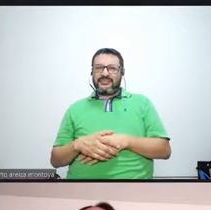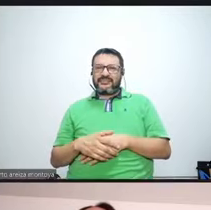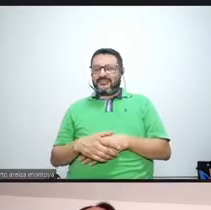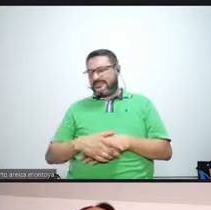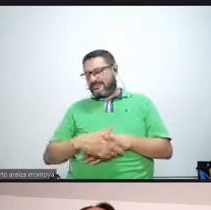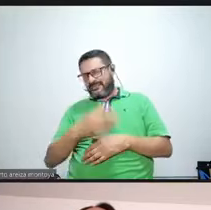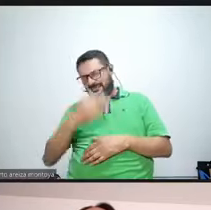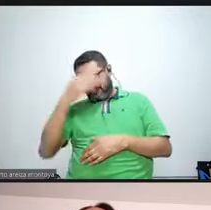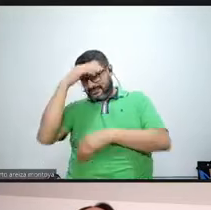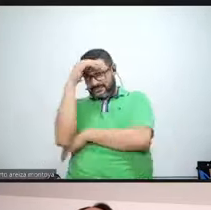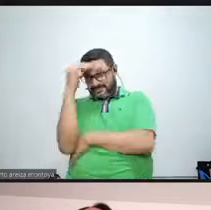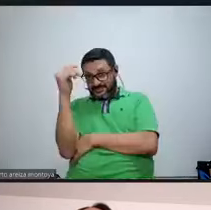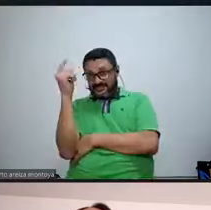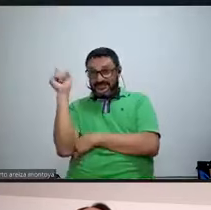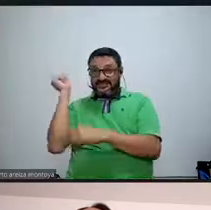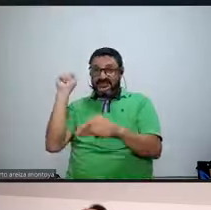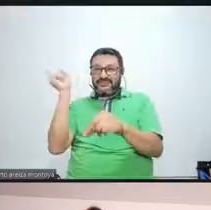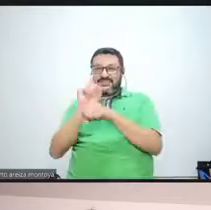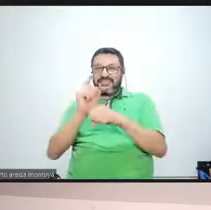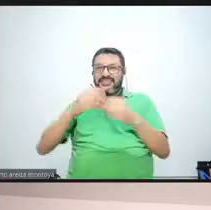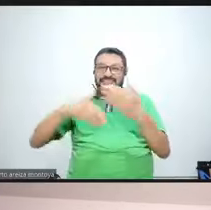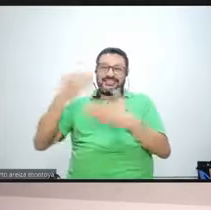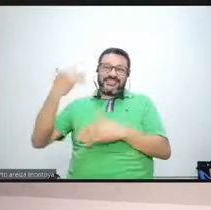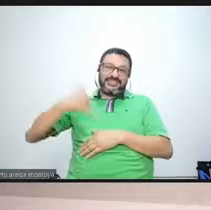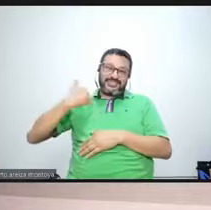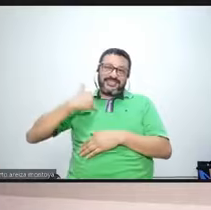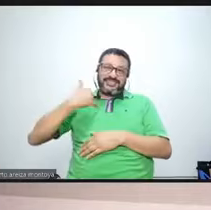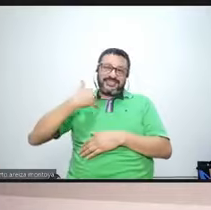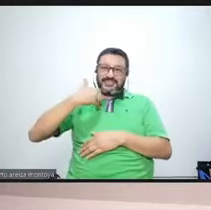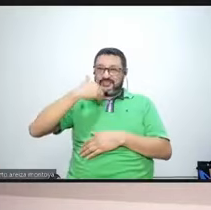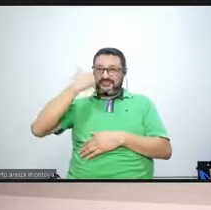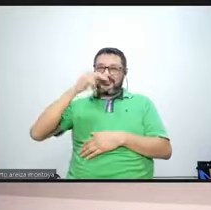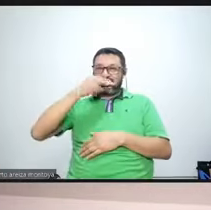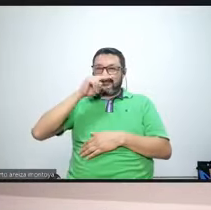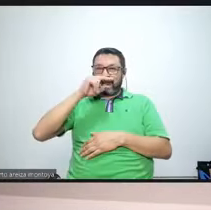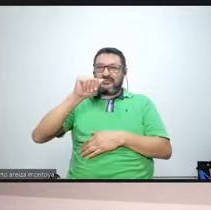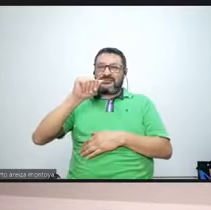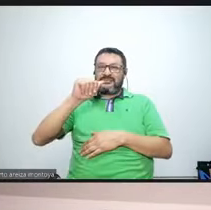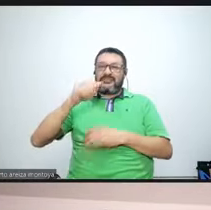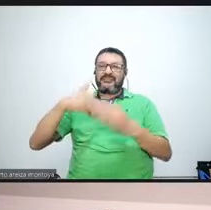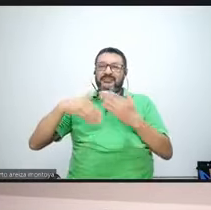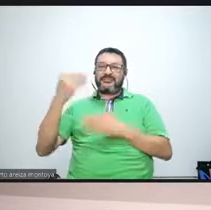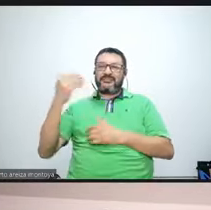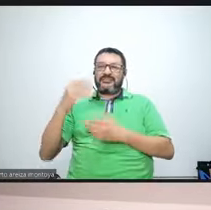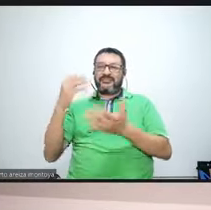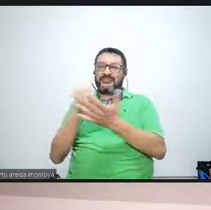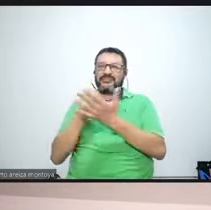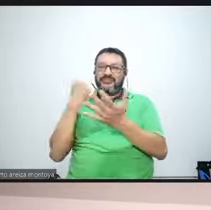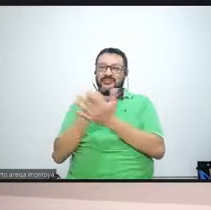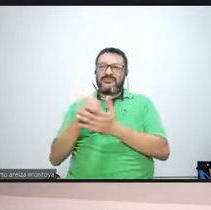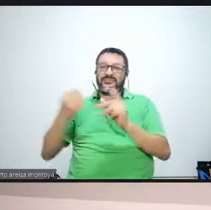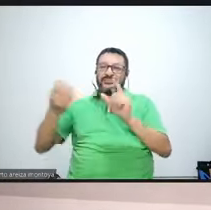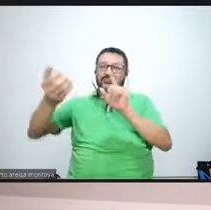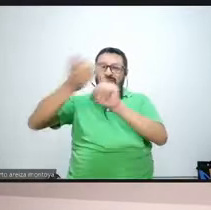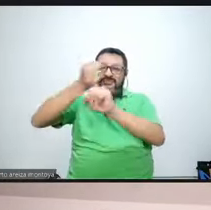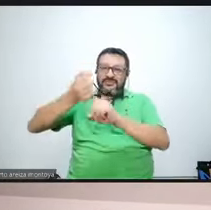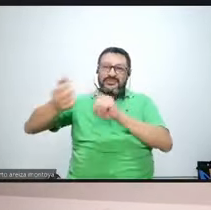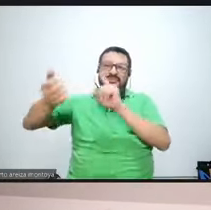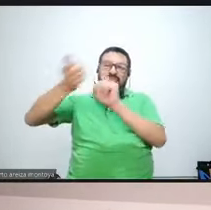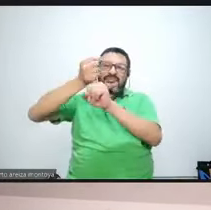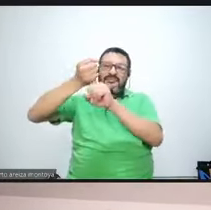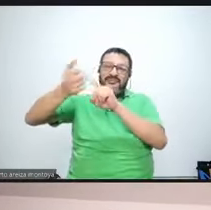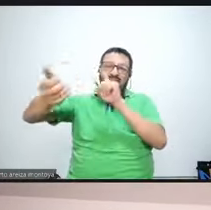vida, pero es que empezaron muy, muy niñas. Y empezaste muy rápido también a alcanzar logros deportivos, pues a